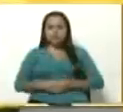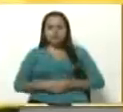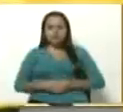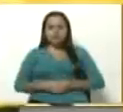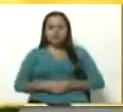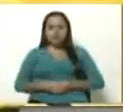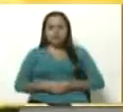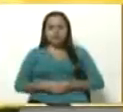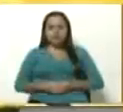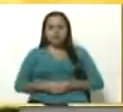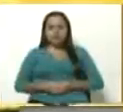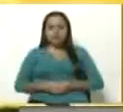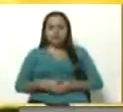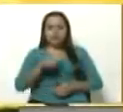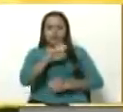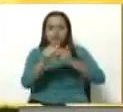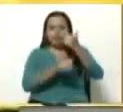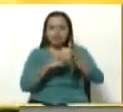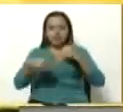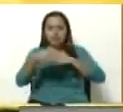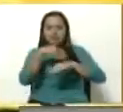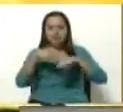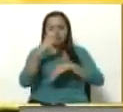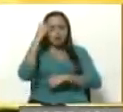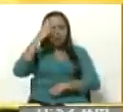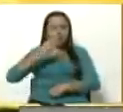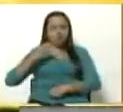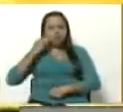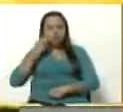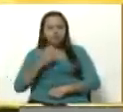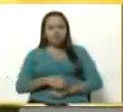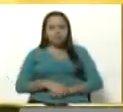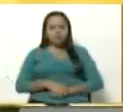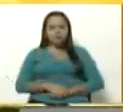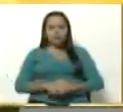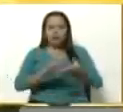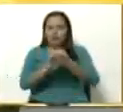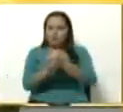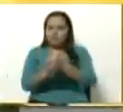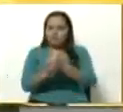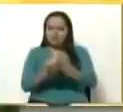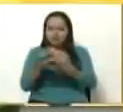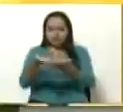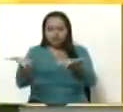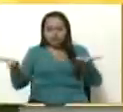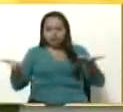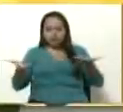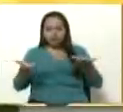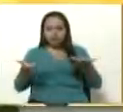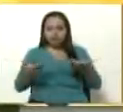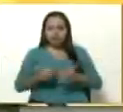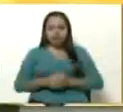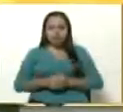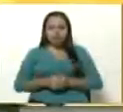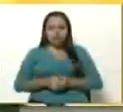Paredes, viceministra de la Juventud, compañeros de los poderes, Julio